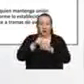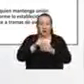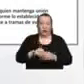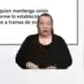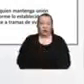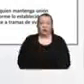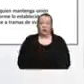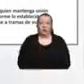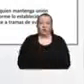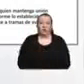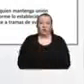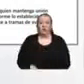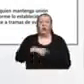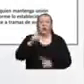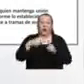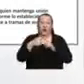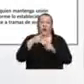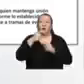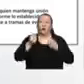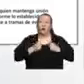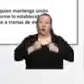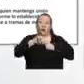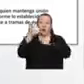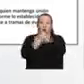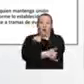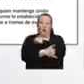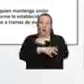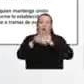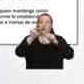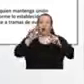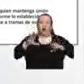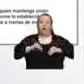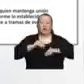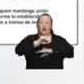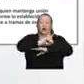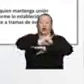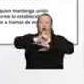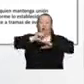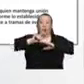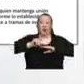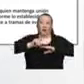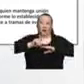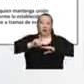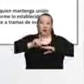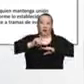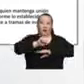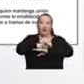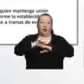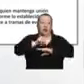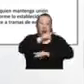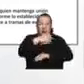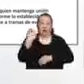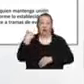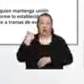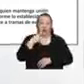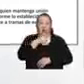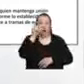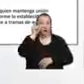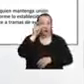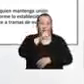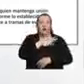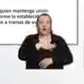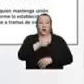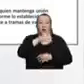paraísos fiscales tampoco podrán ostentar condición de directivos y recuerden que éste como protector en